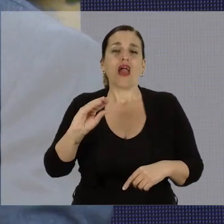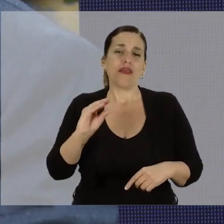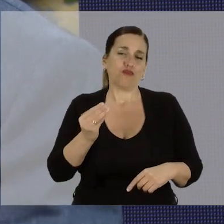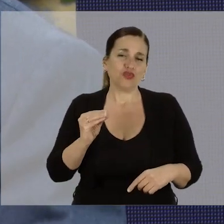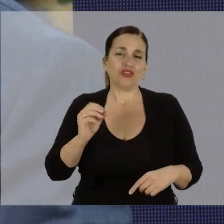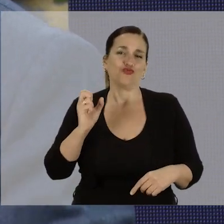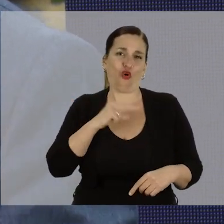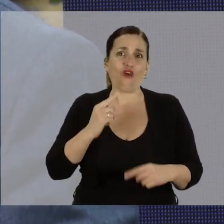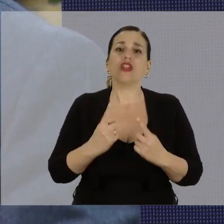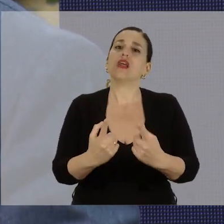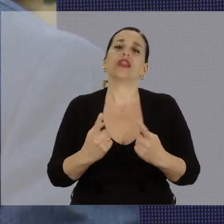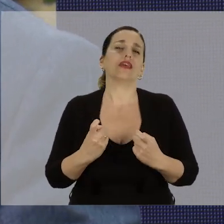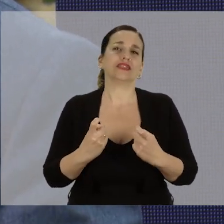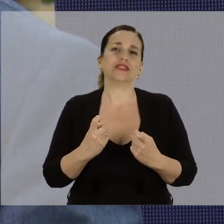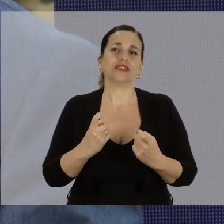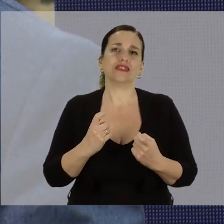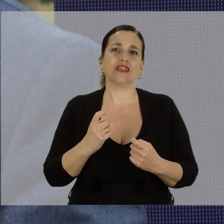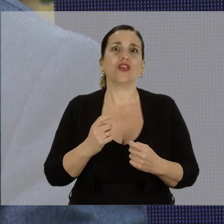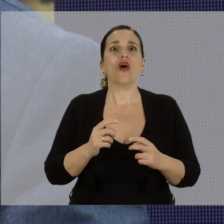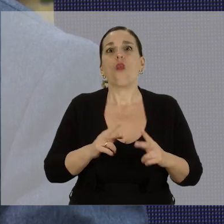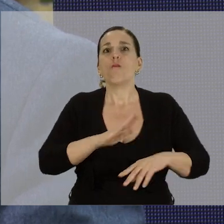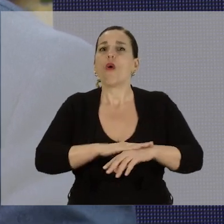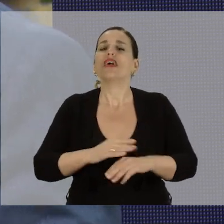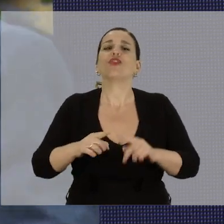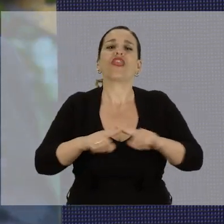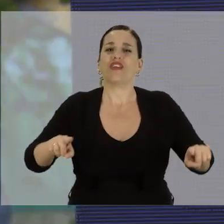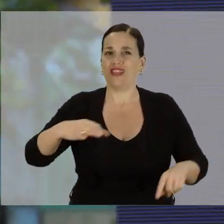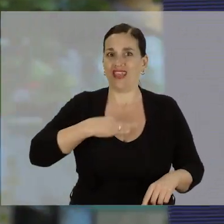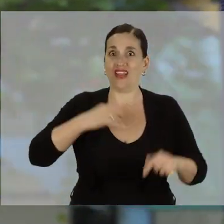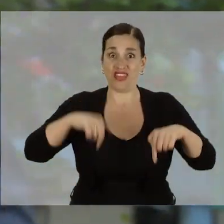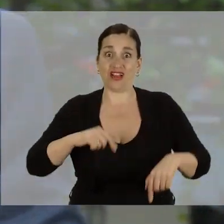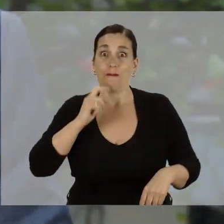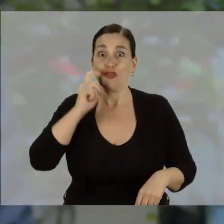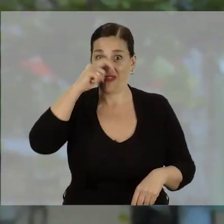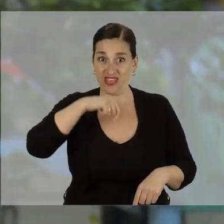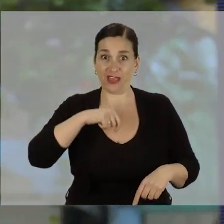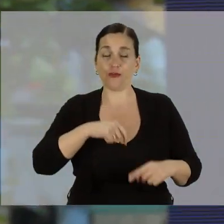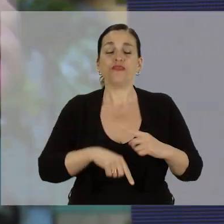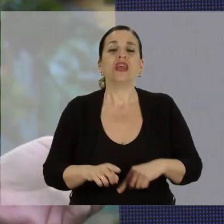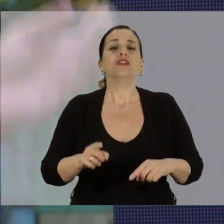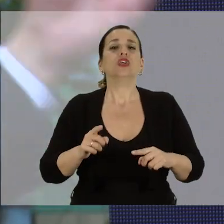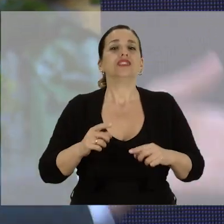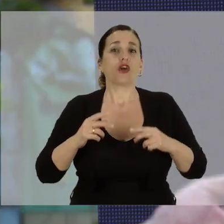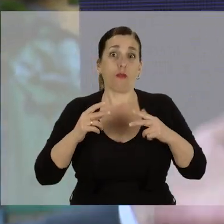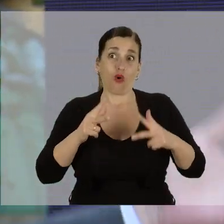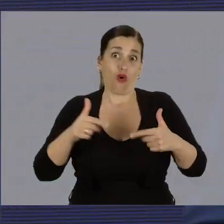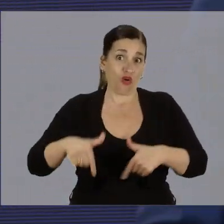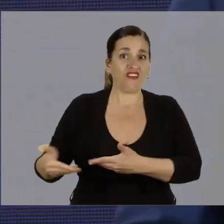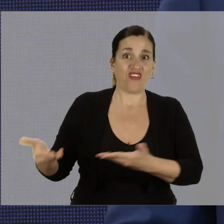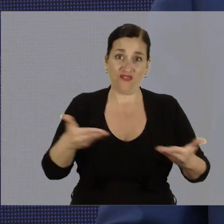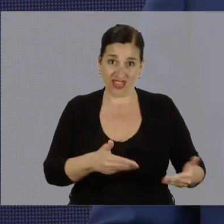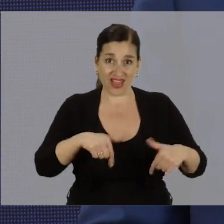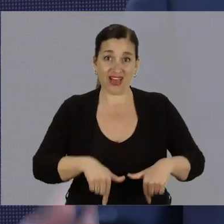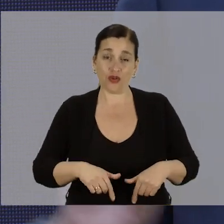muchachos que necesitan de una etapa diferente en Montevideo. Y voy en realidad a lo que